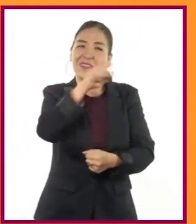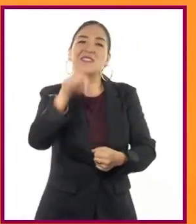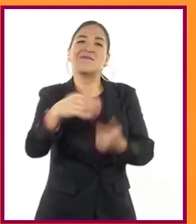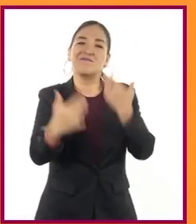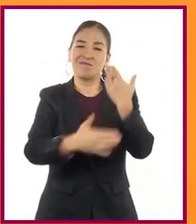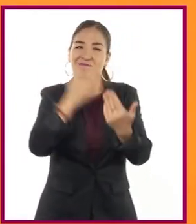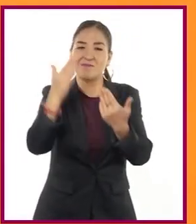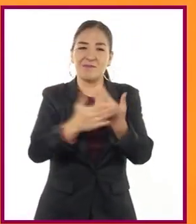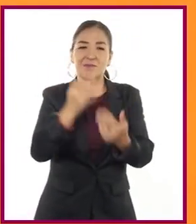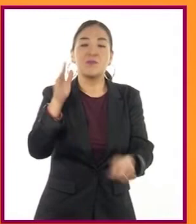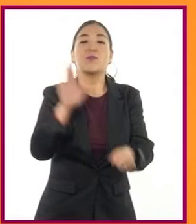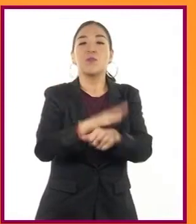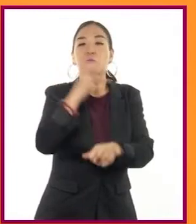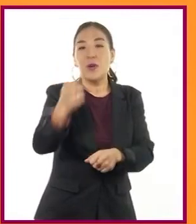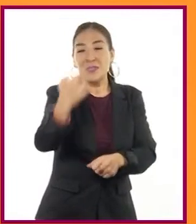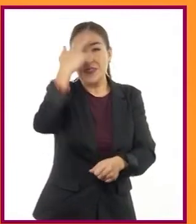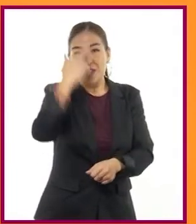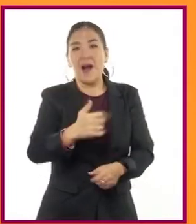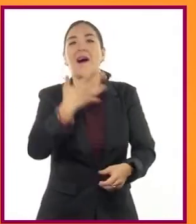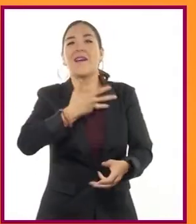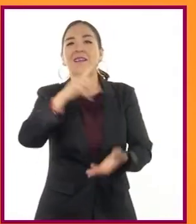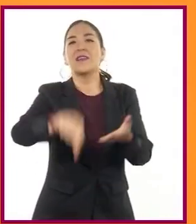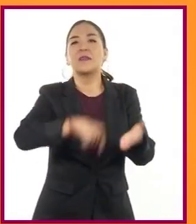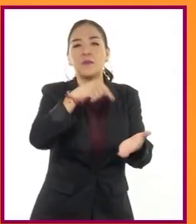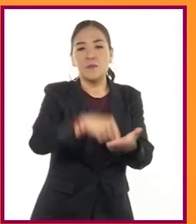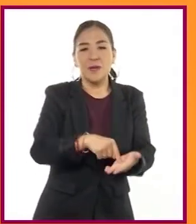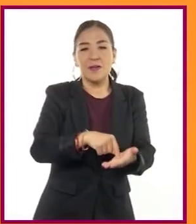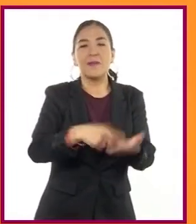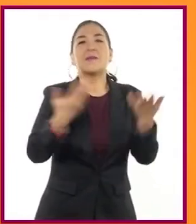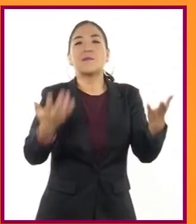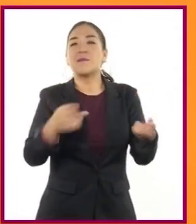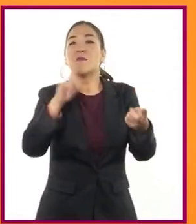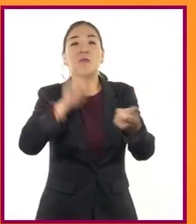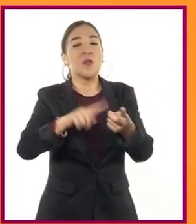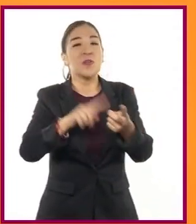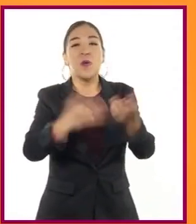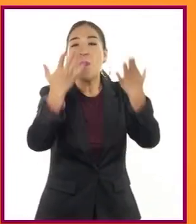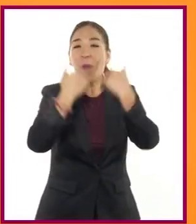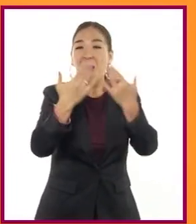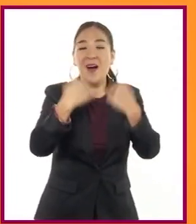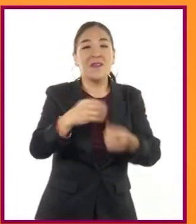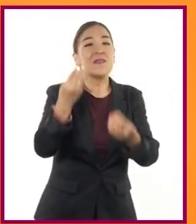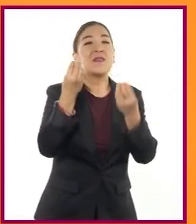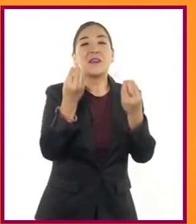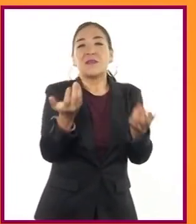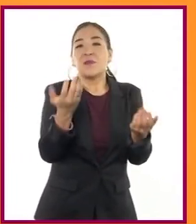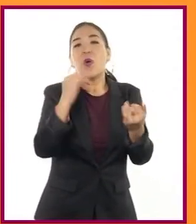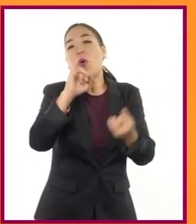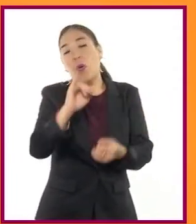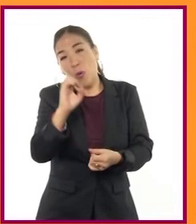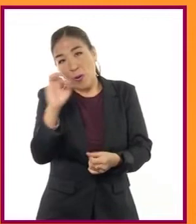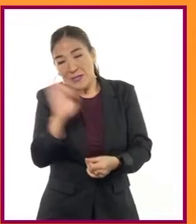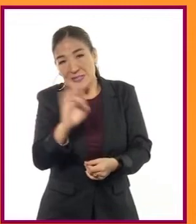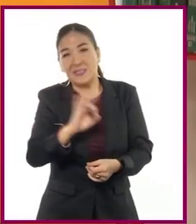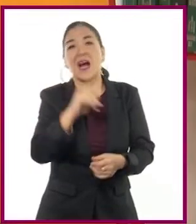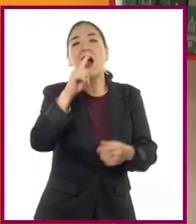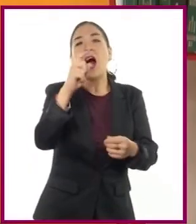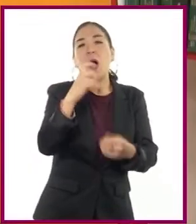escasez. Esto hace que existan lugares o poblaciones donde no llega de manera regular este vital